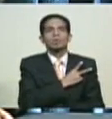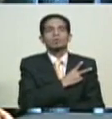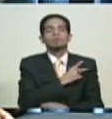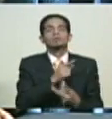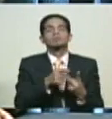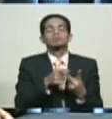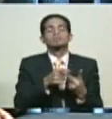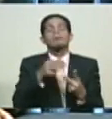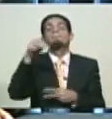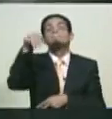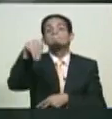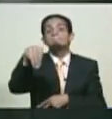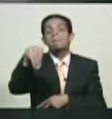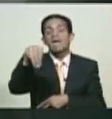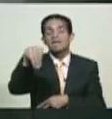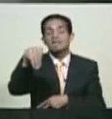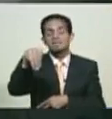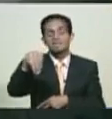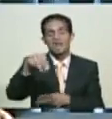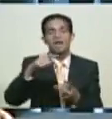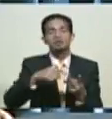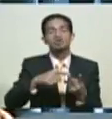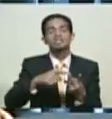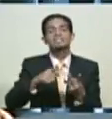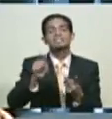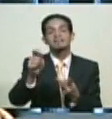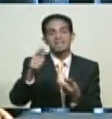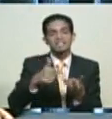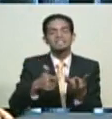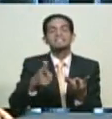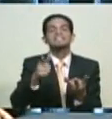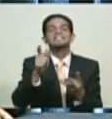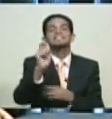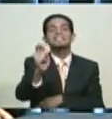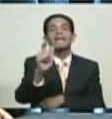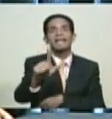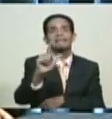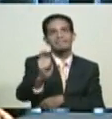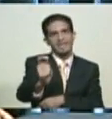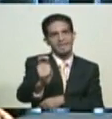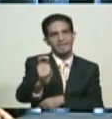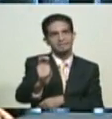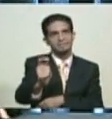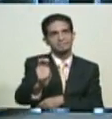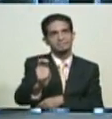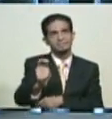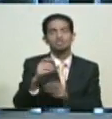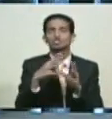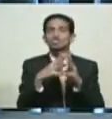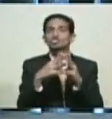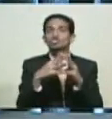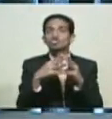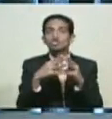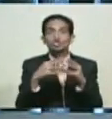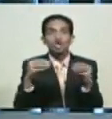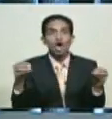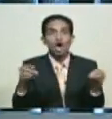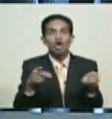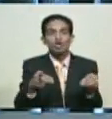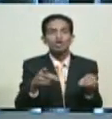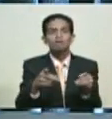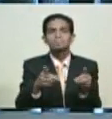meridiano tv 3 y tele tú ya tienen la transmisión tienen una señal de transmisión